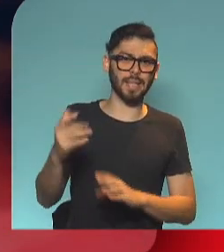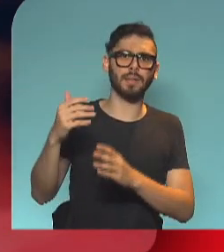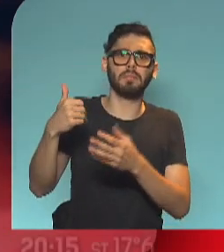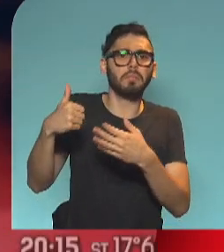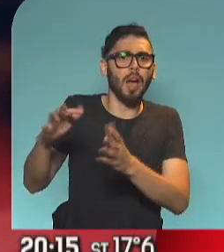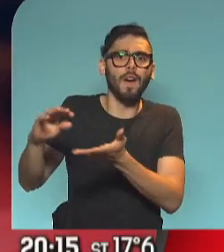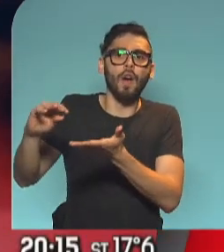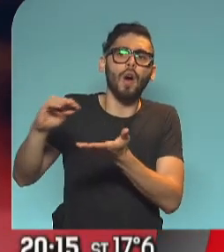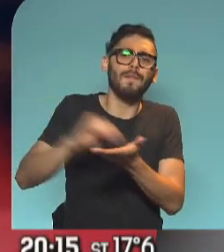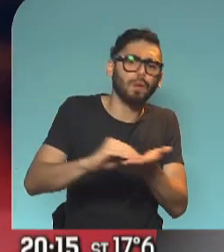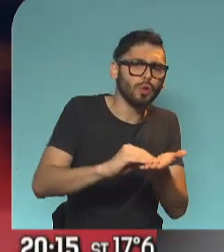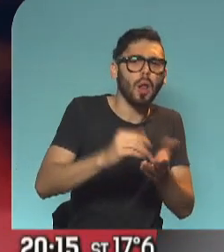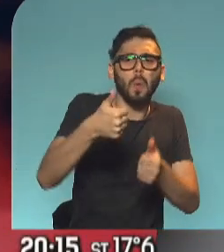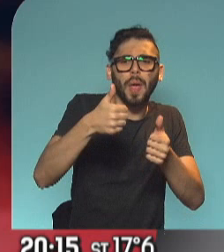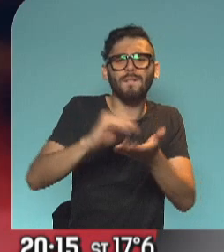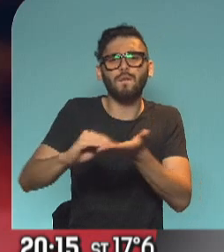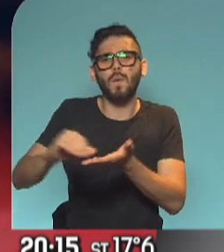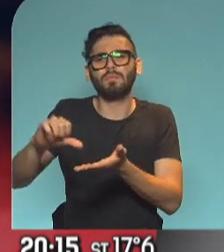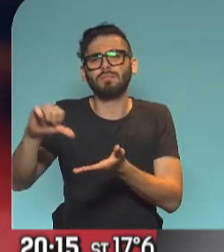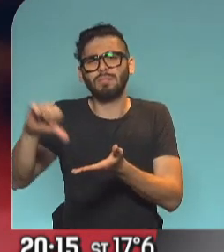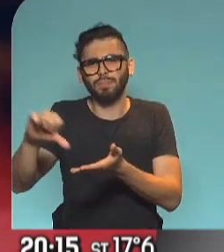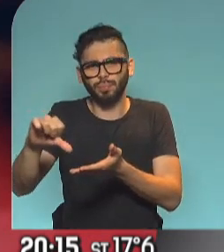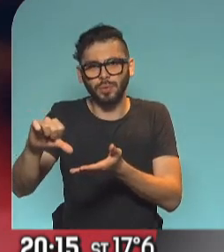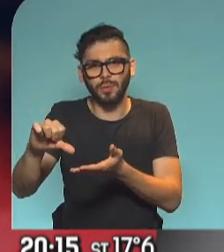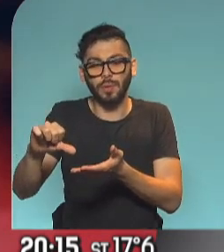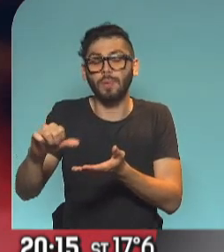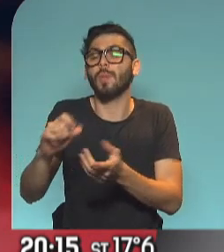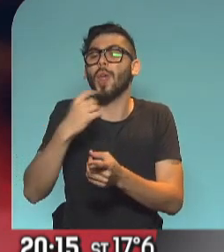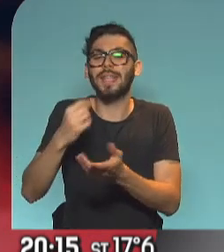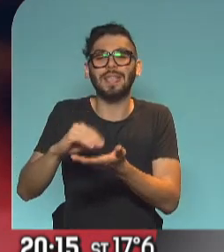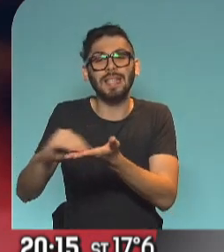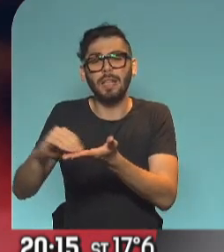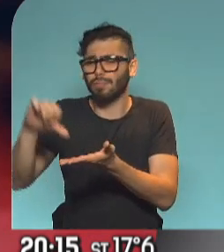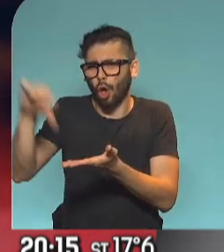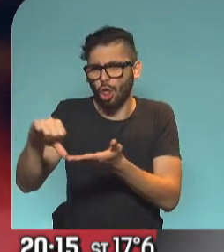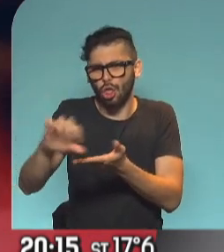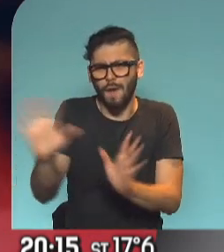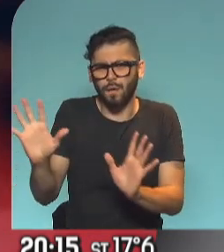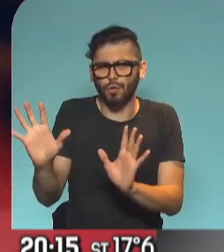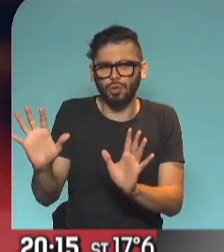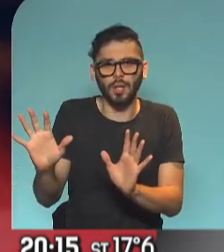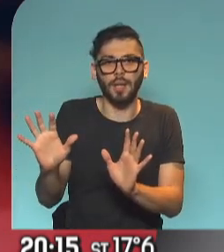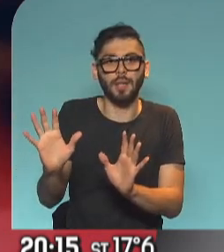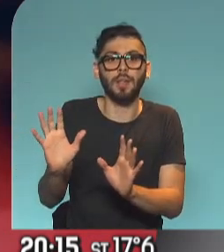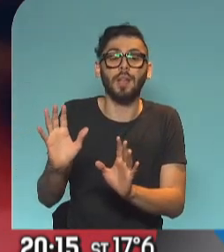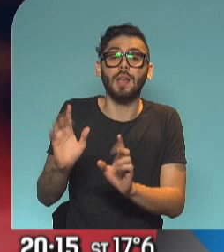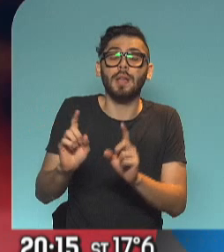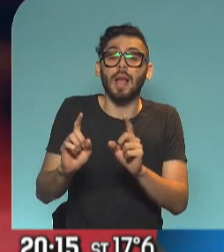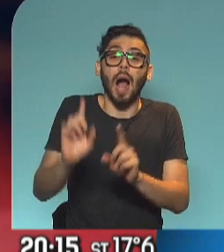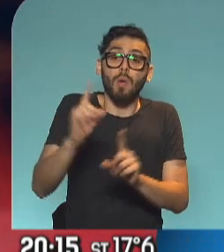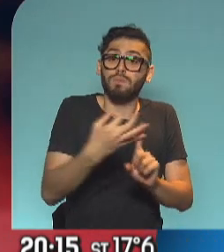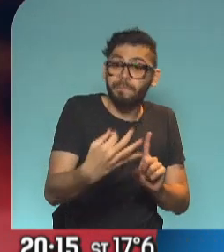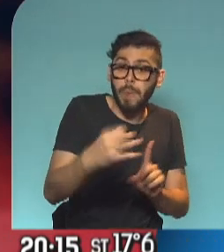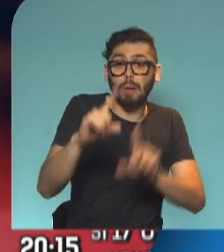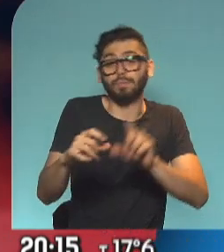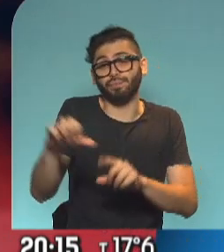que no funcionan, no, que funcionan o no funcionan, que no funcionan, sí. ahí despegándose de algunos funcionarios y más sí. allá de aciertos o desaciertos, no tiene ninguno de